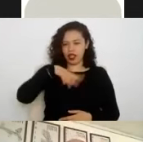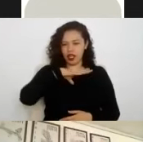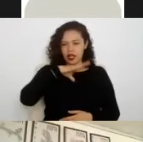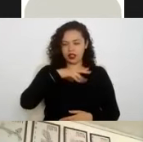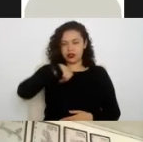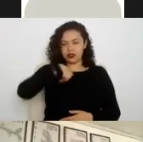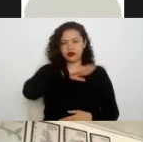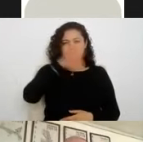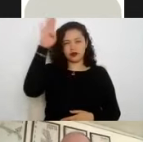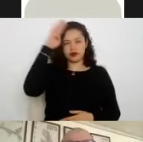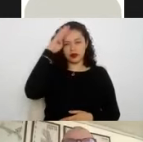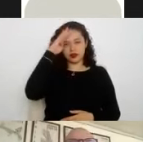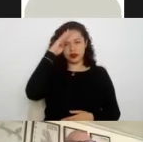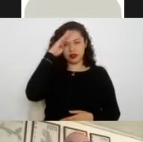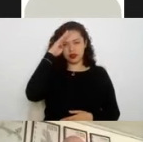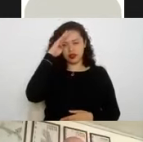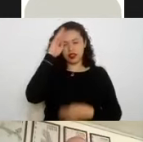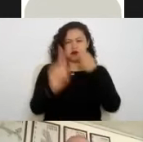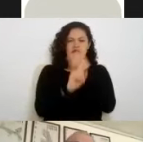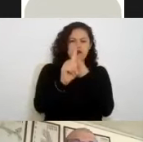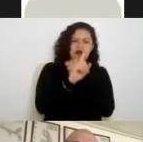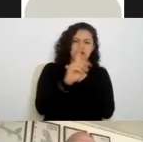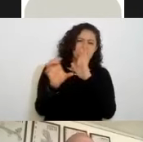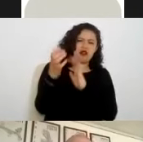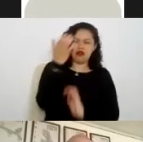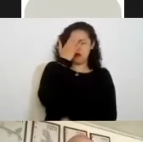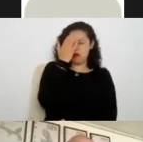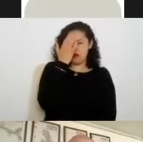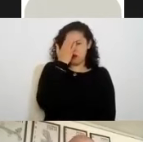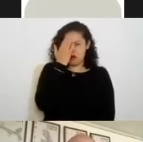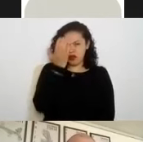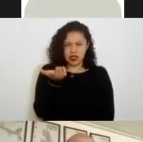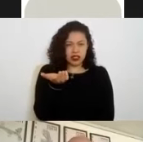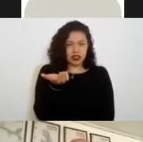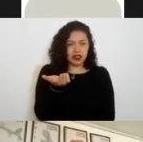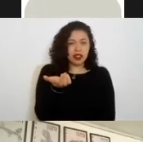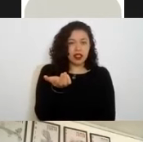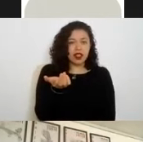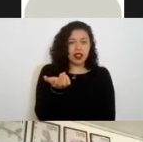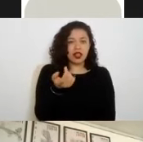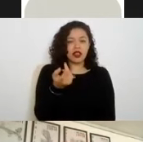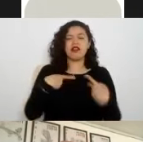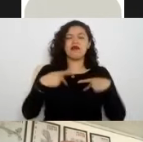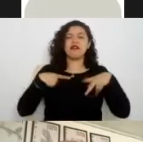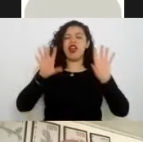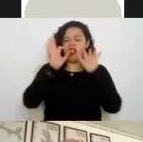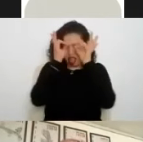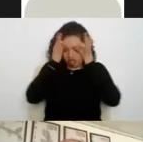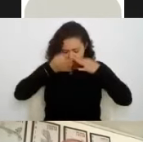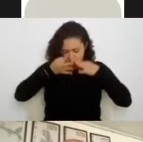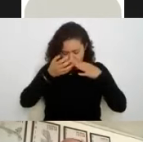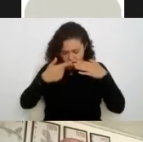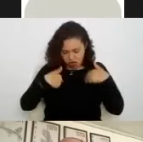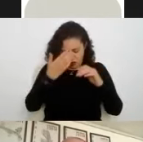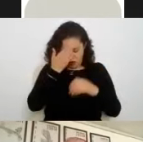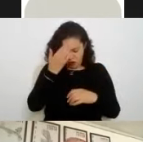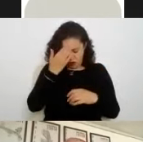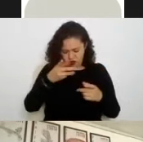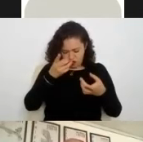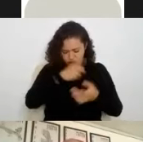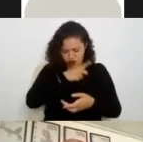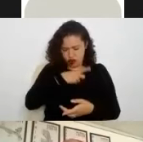que conocen las problemáticas, pero la verdad es que no. La gente está ensimismada, no conoce las causas, no conoce